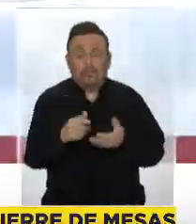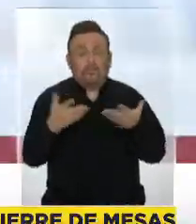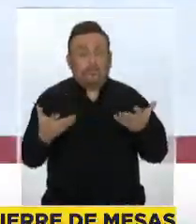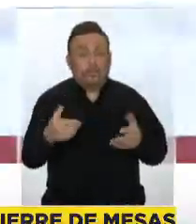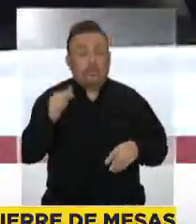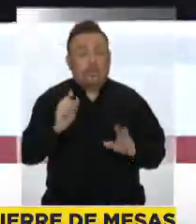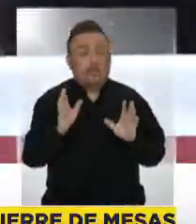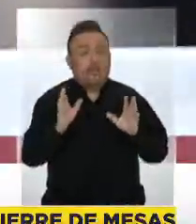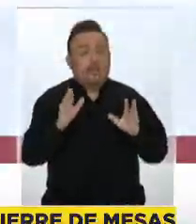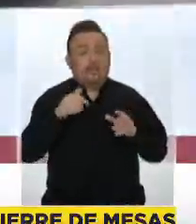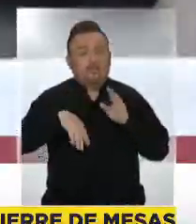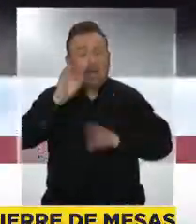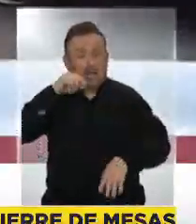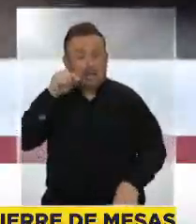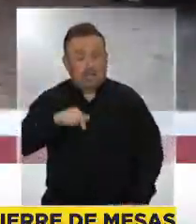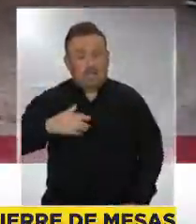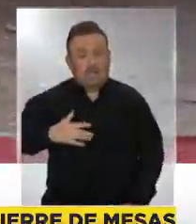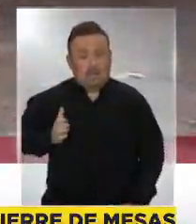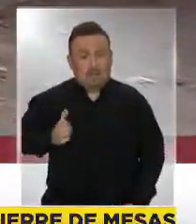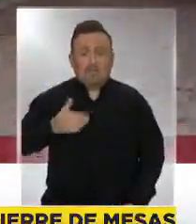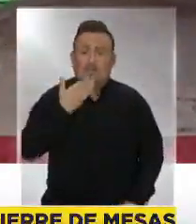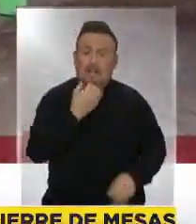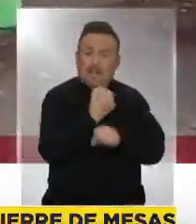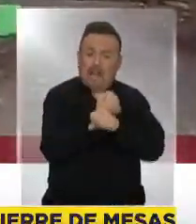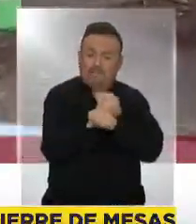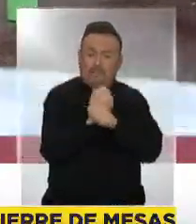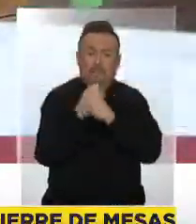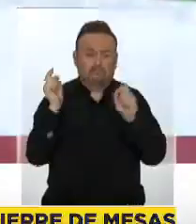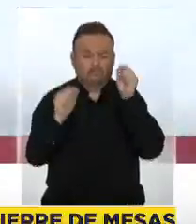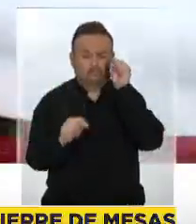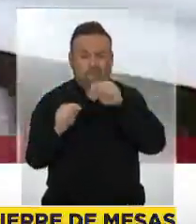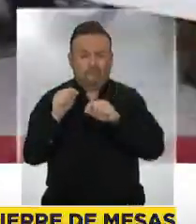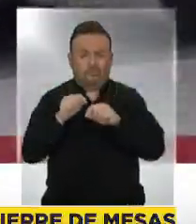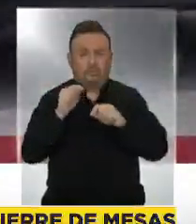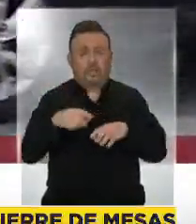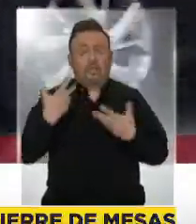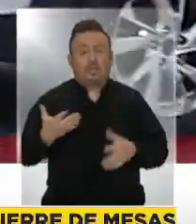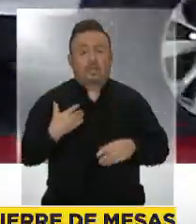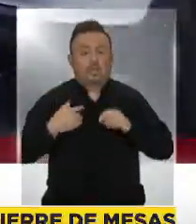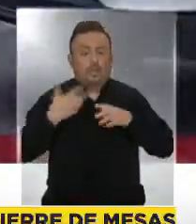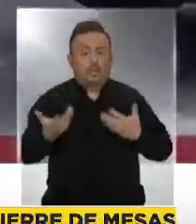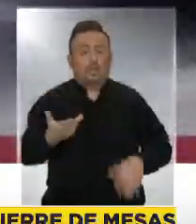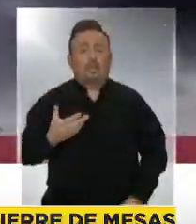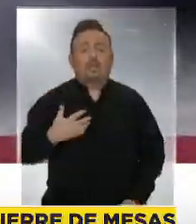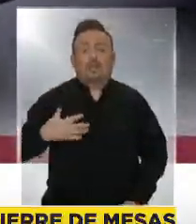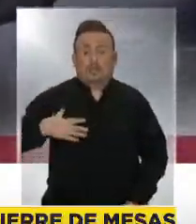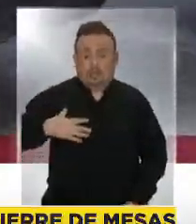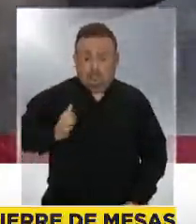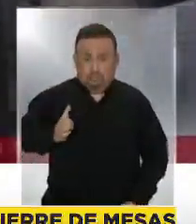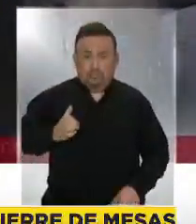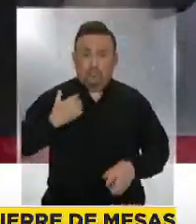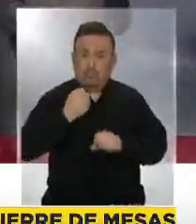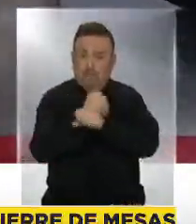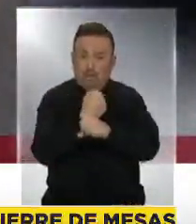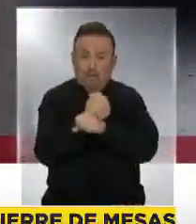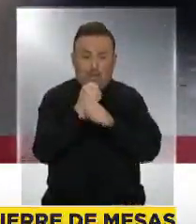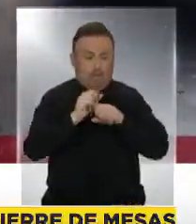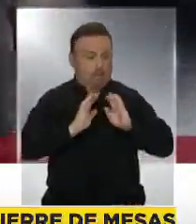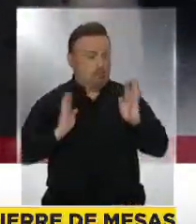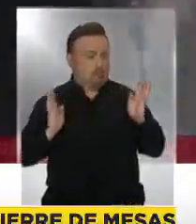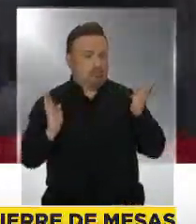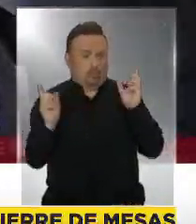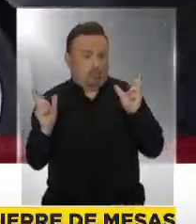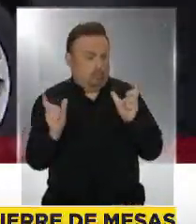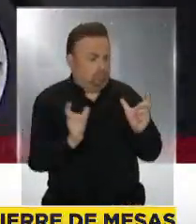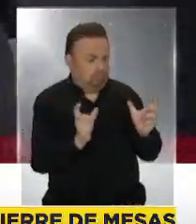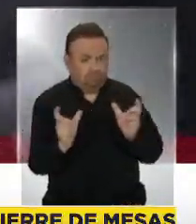diversos altos mandos de ambas instituciones, tanto la Policía de Investigaciones como Carabineros, que está, insisto, resguardando el sector. Este